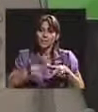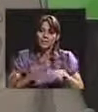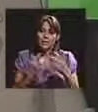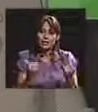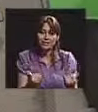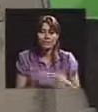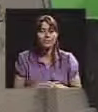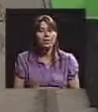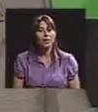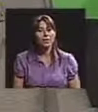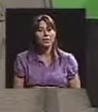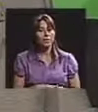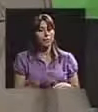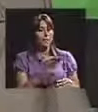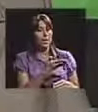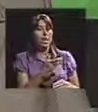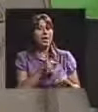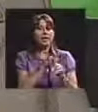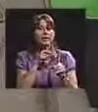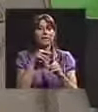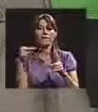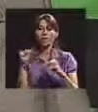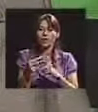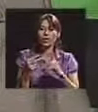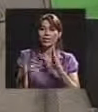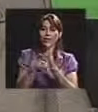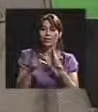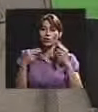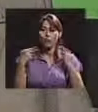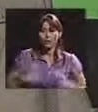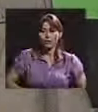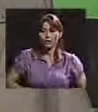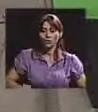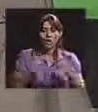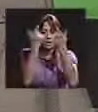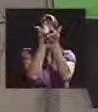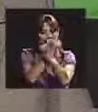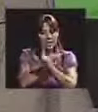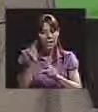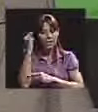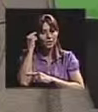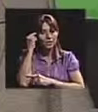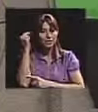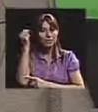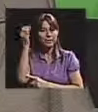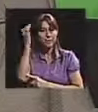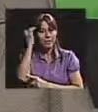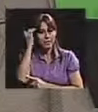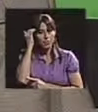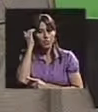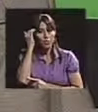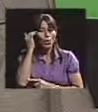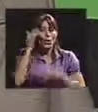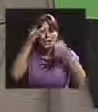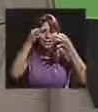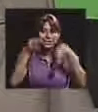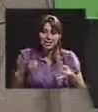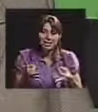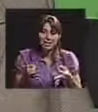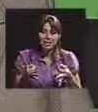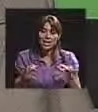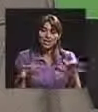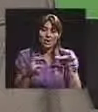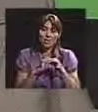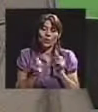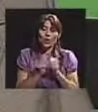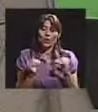de derechos humanos, la libertad de conciencia, la libertad de pensamiento, la libertad de decidir en función del nivel de fe y el nivel